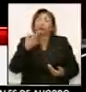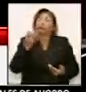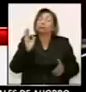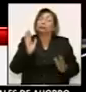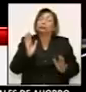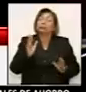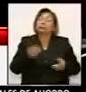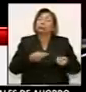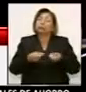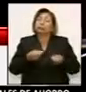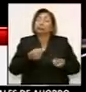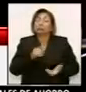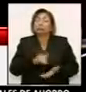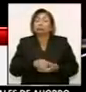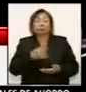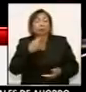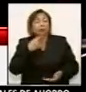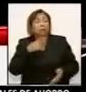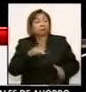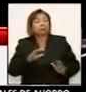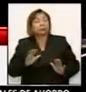la parte más controversial? O sea,